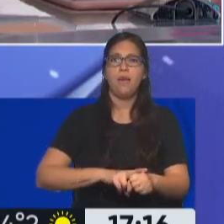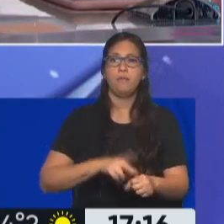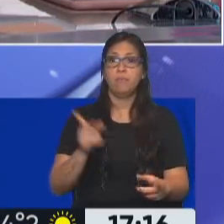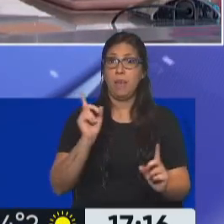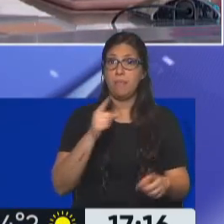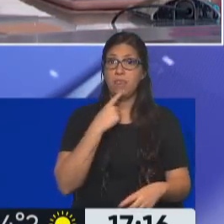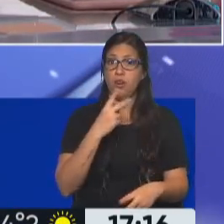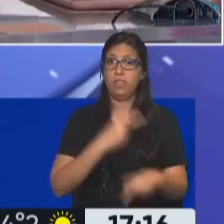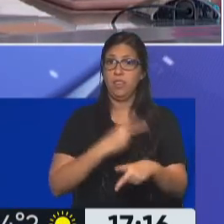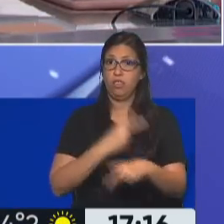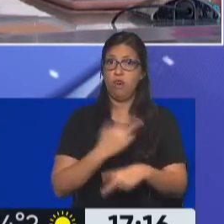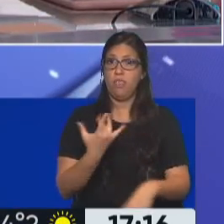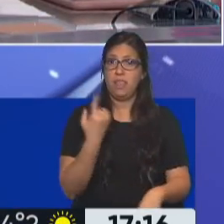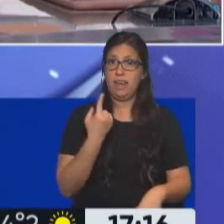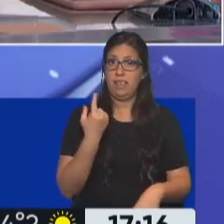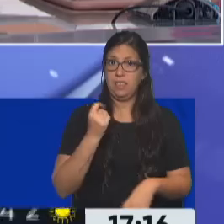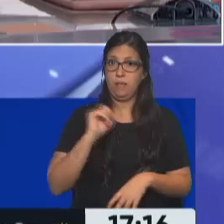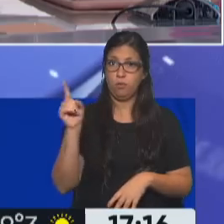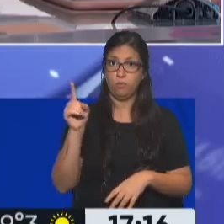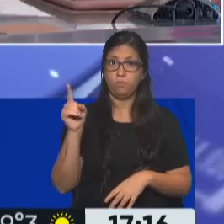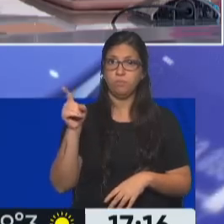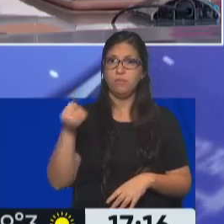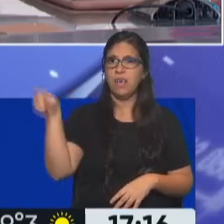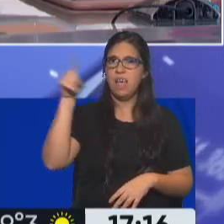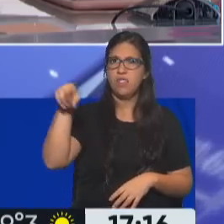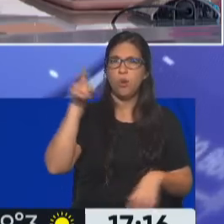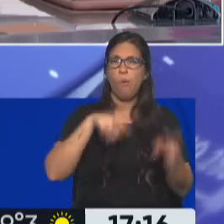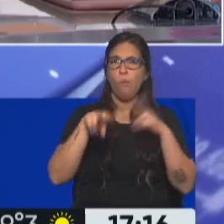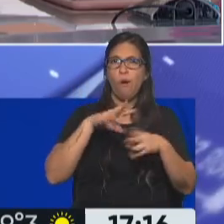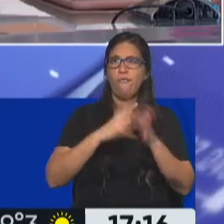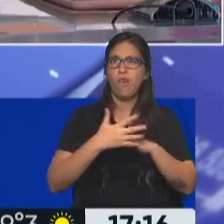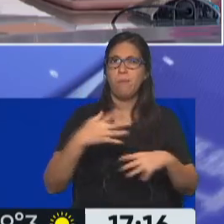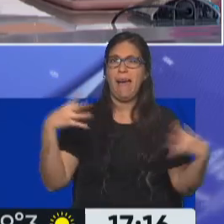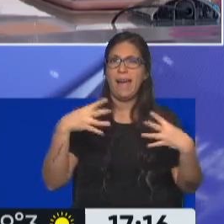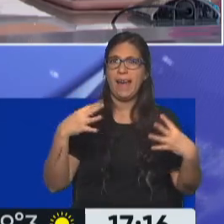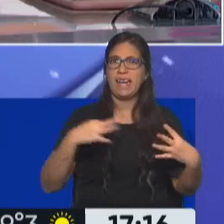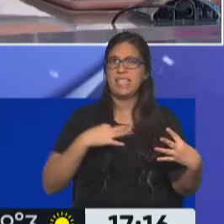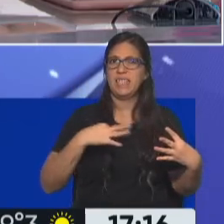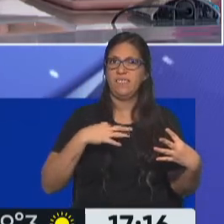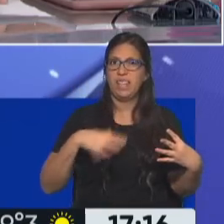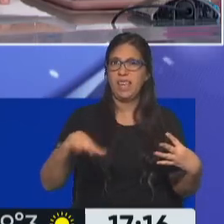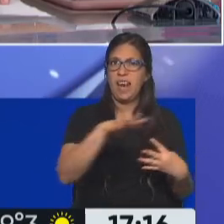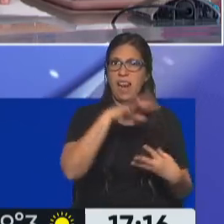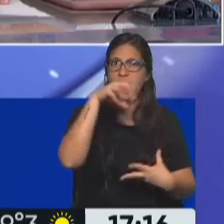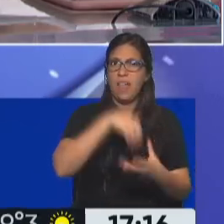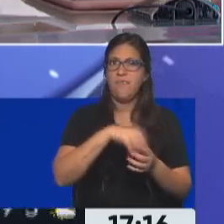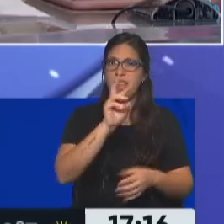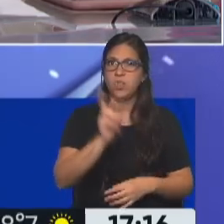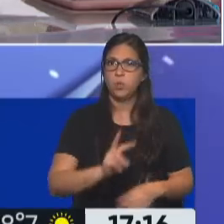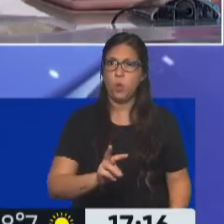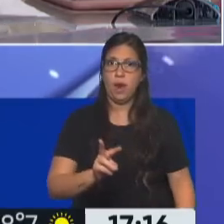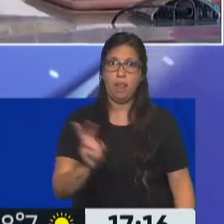¿no? Acusó a los directivos de TikTok de estar o buscar una guerra civil en Venezuela. Es decir, todo ese panorama